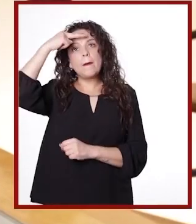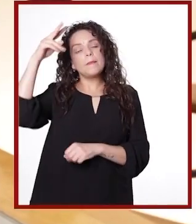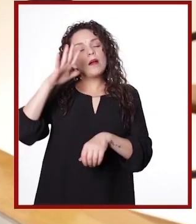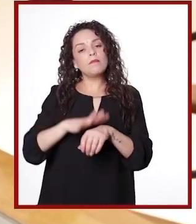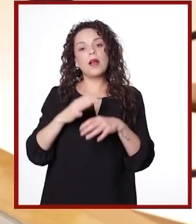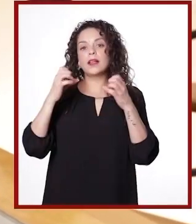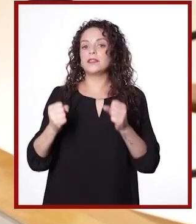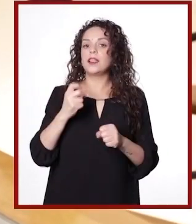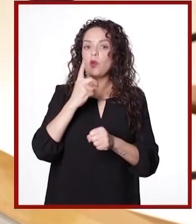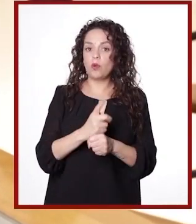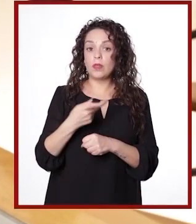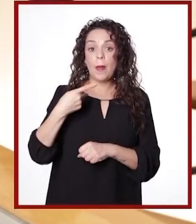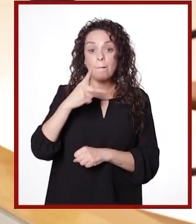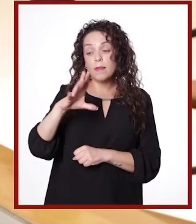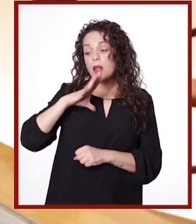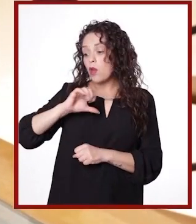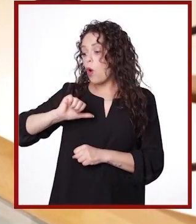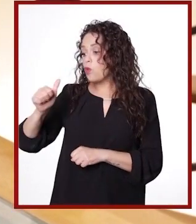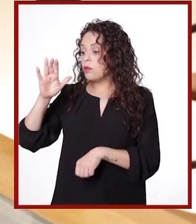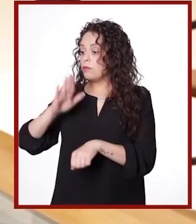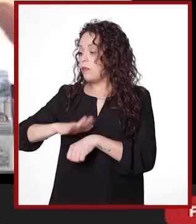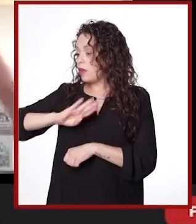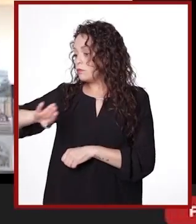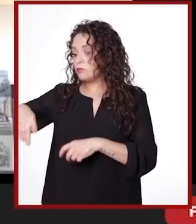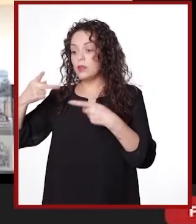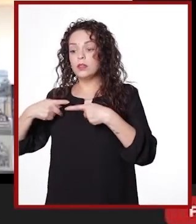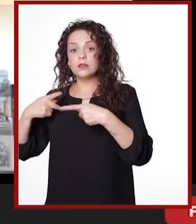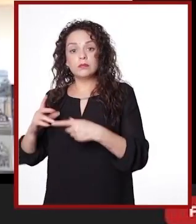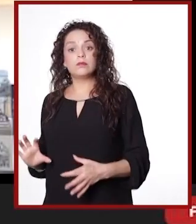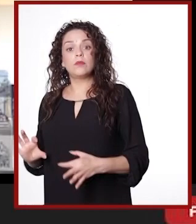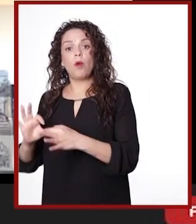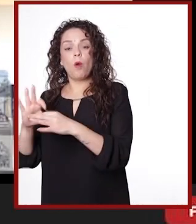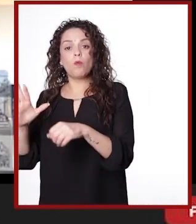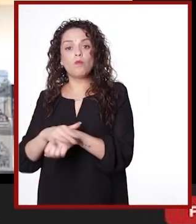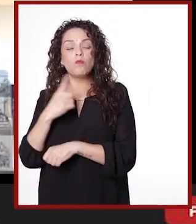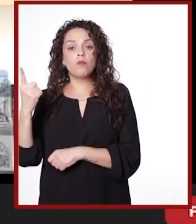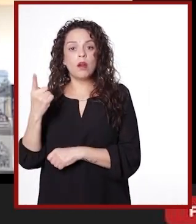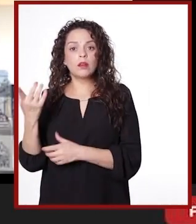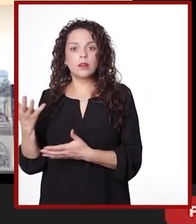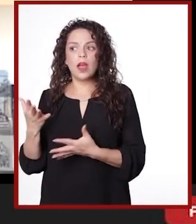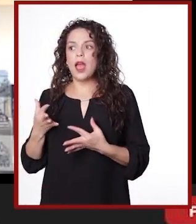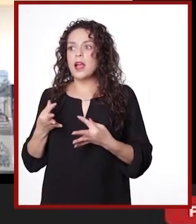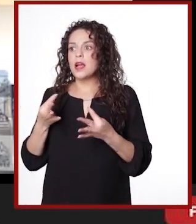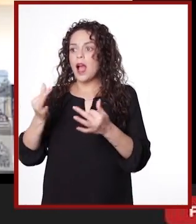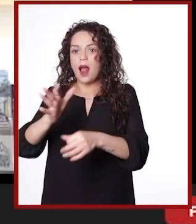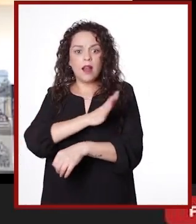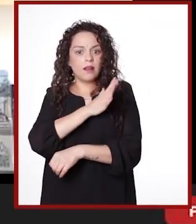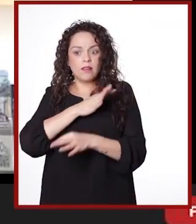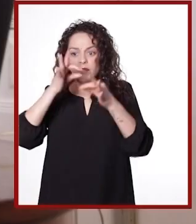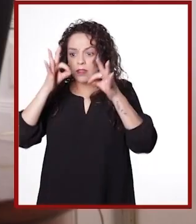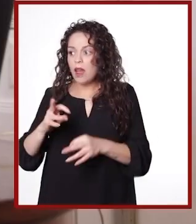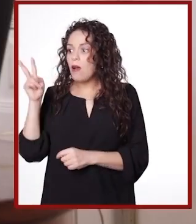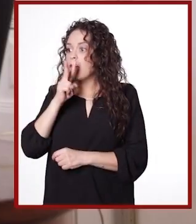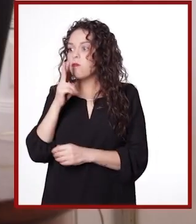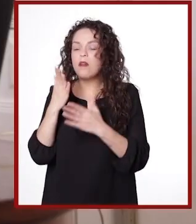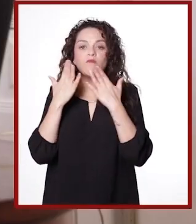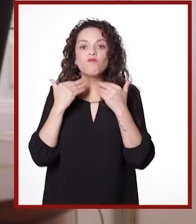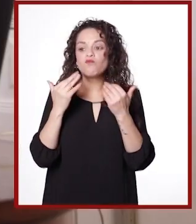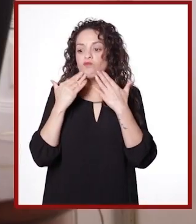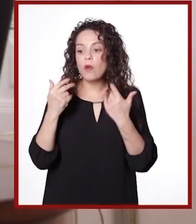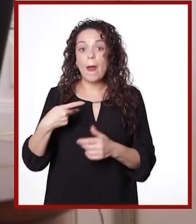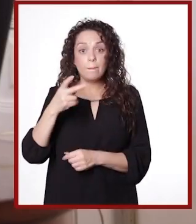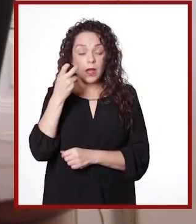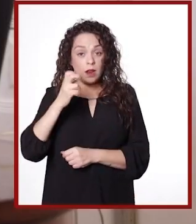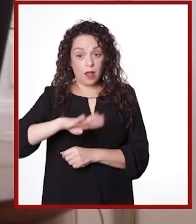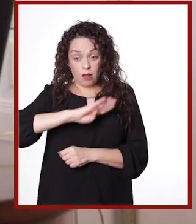más muertes vinculadas con enfermedades vinculadas a la calidad del aire. pero como es una muerte muy lenta, pues